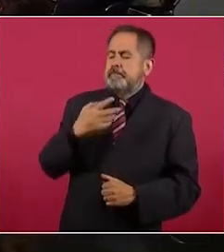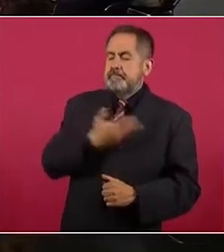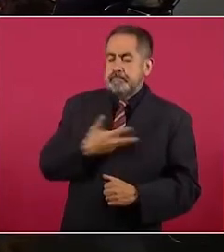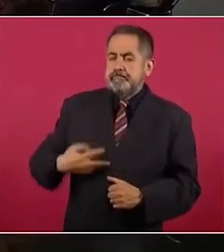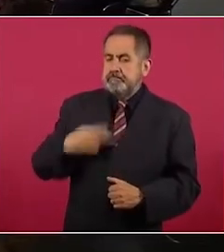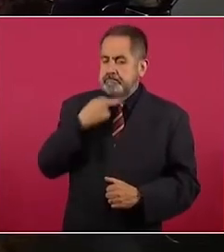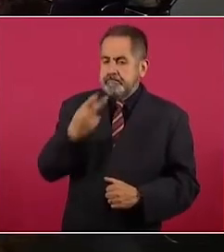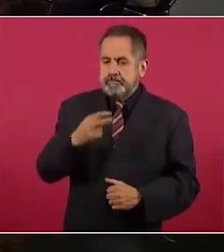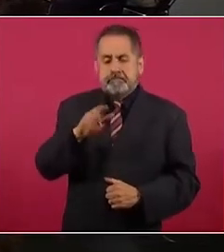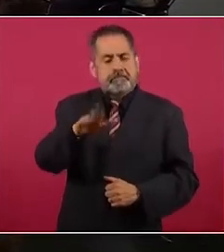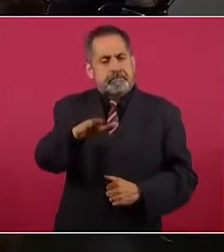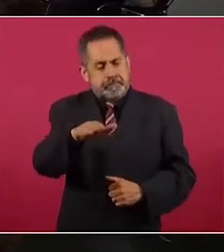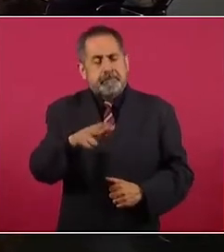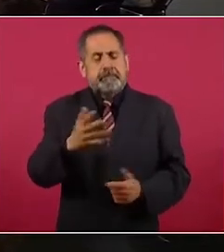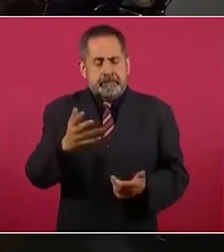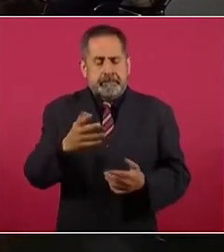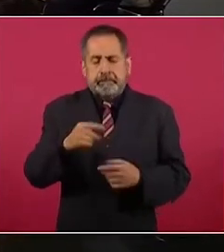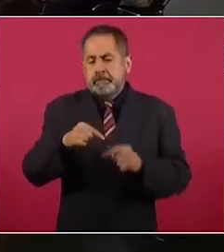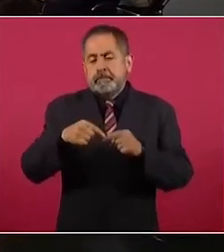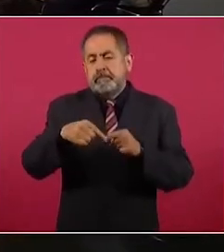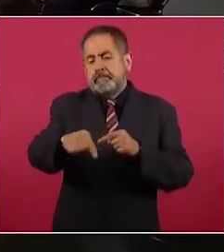informarse sobre el dictamen